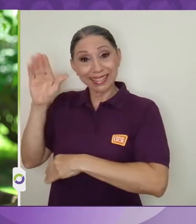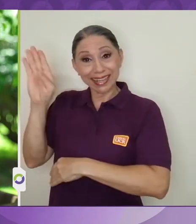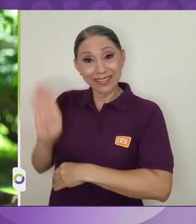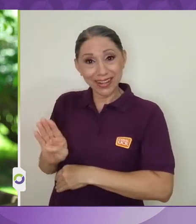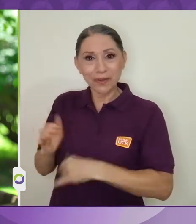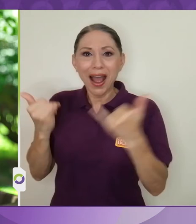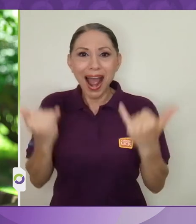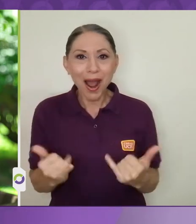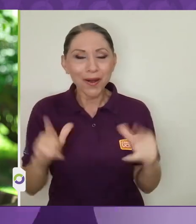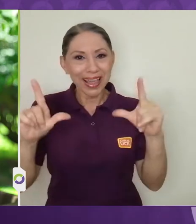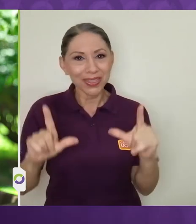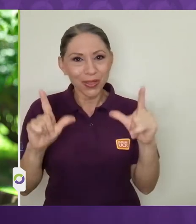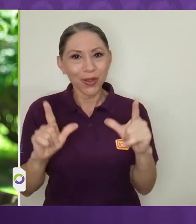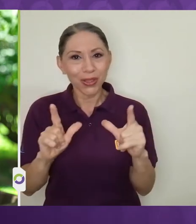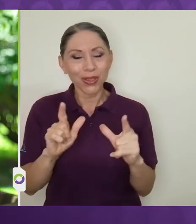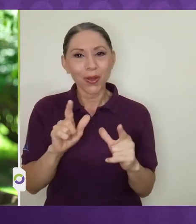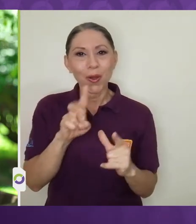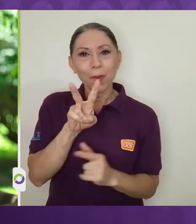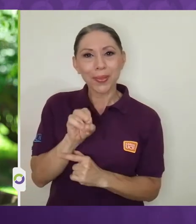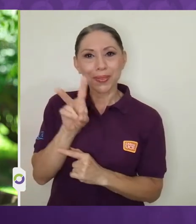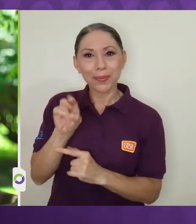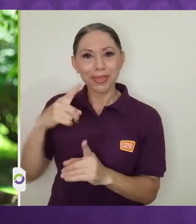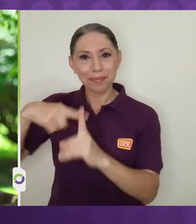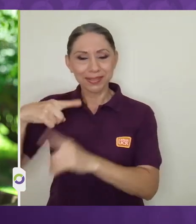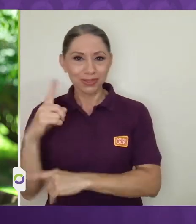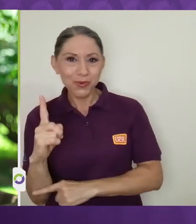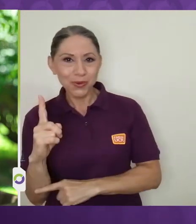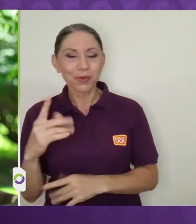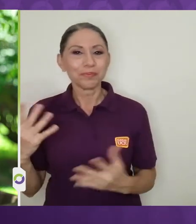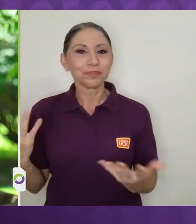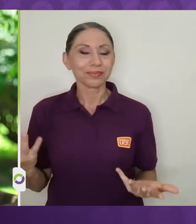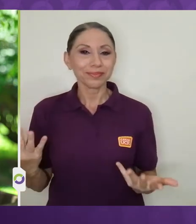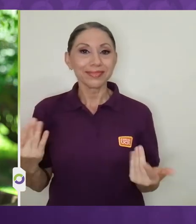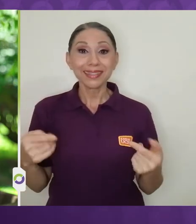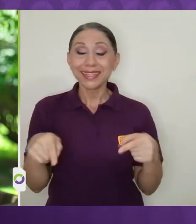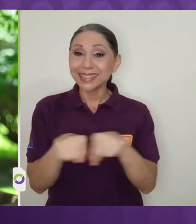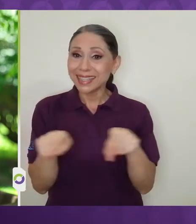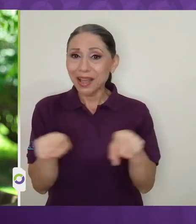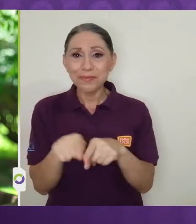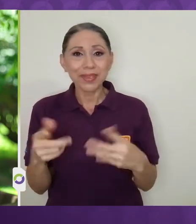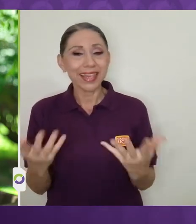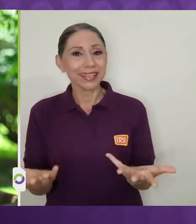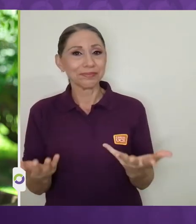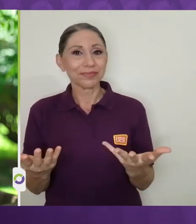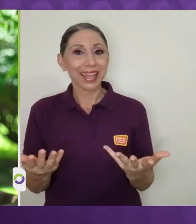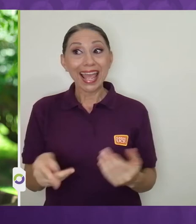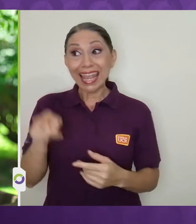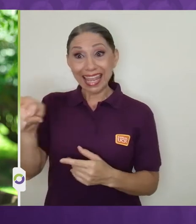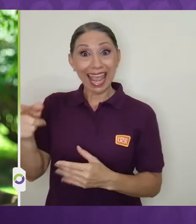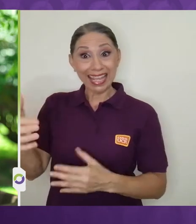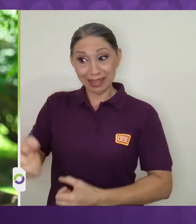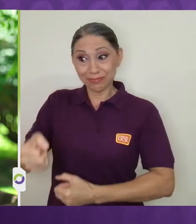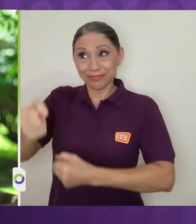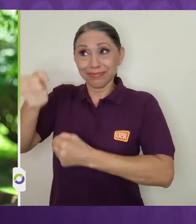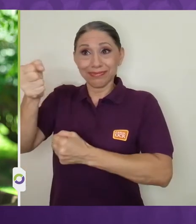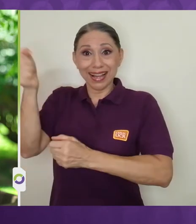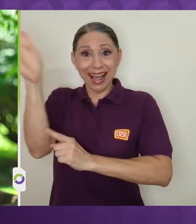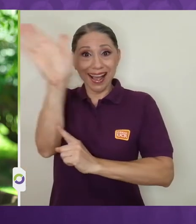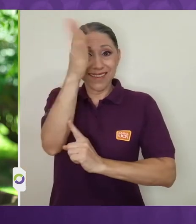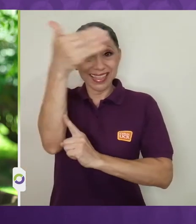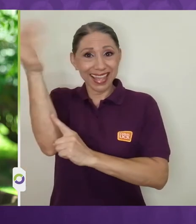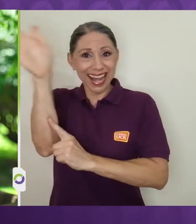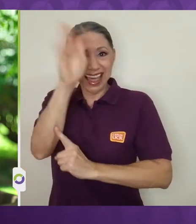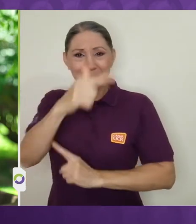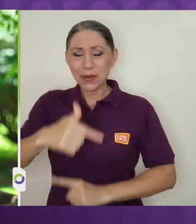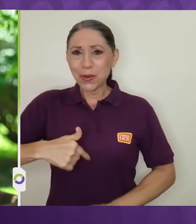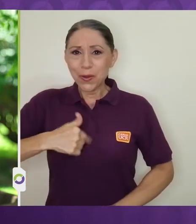Río, ahora es en Tokio 2020+1. Y también lo de que sea abanderada también,